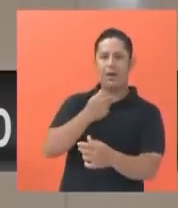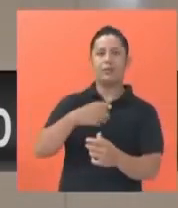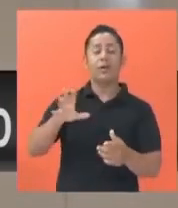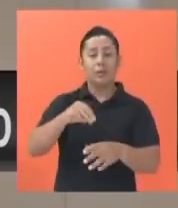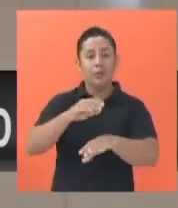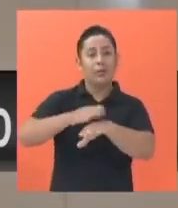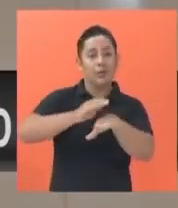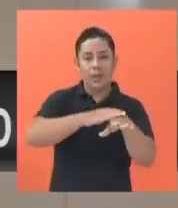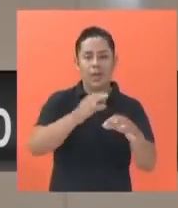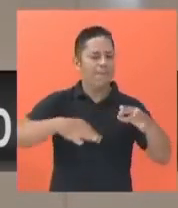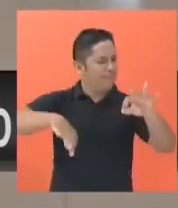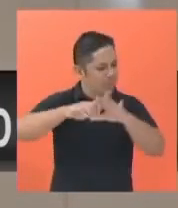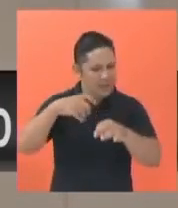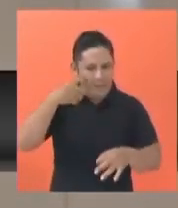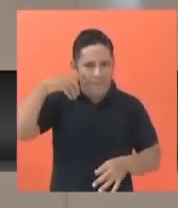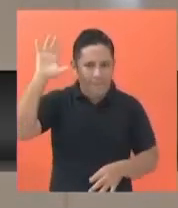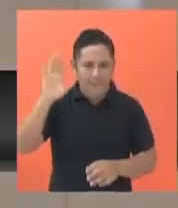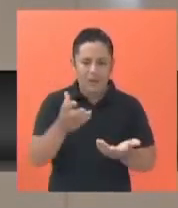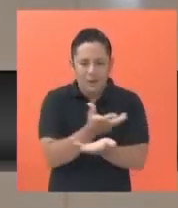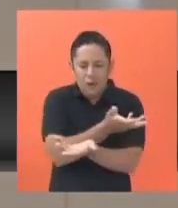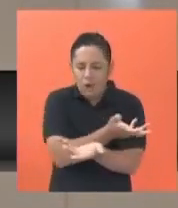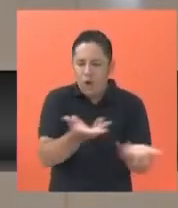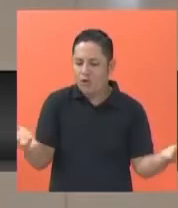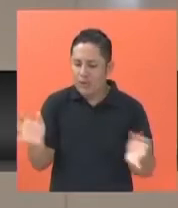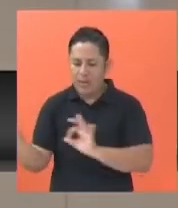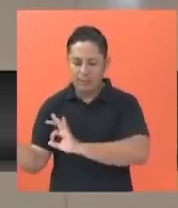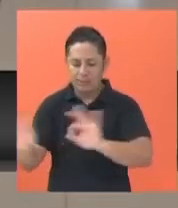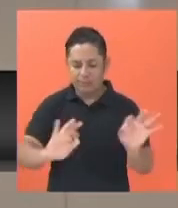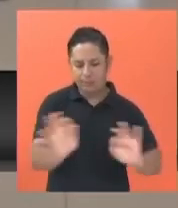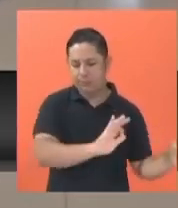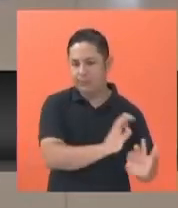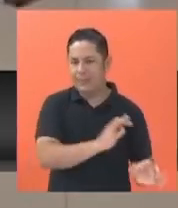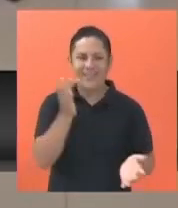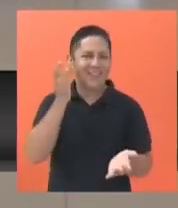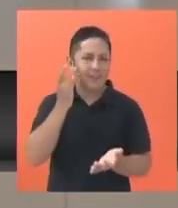los procesos de limpieza y desinfección de elementos e insumos de uso habitual y superficie.